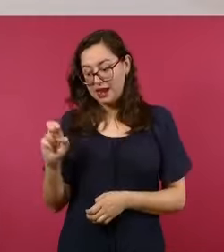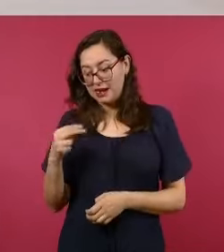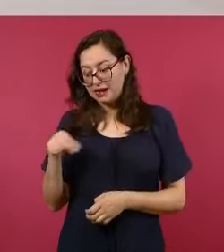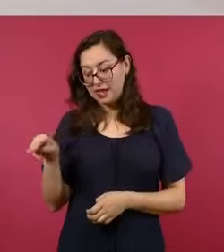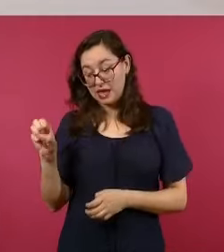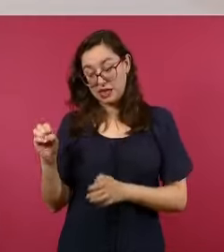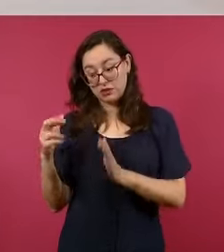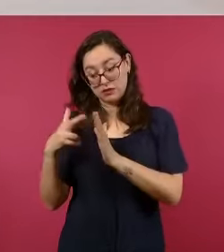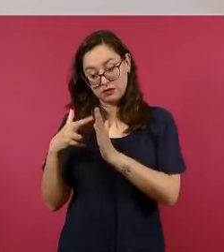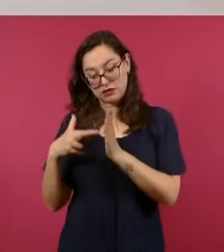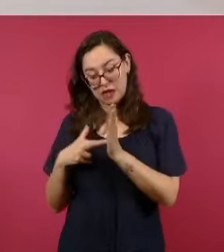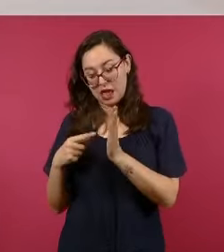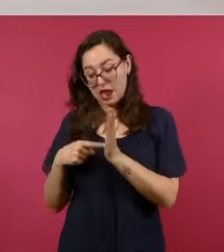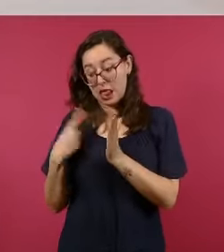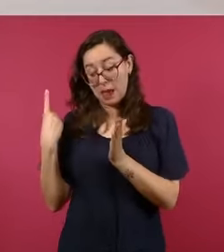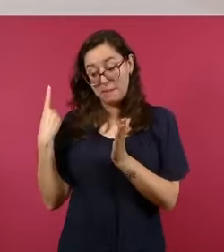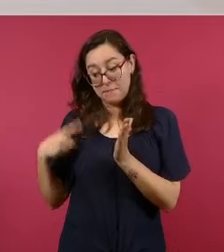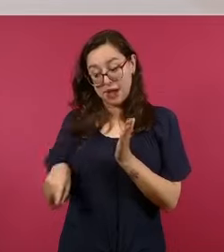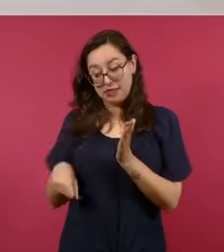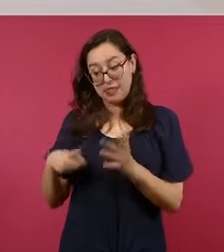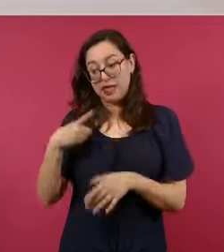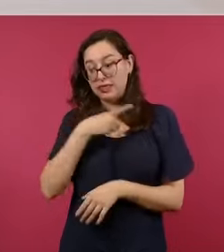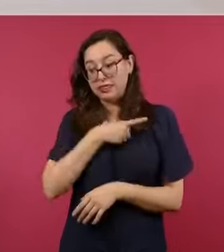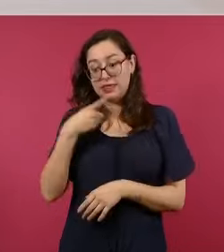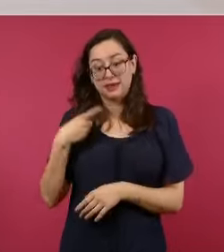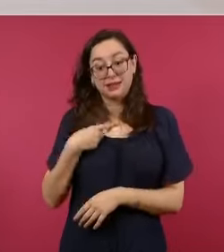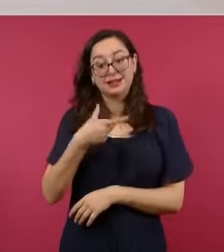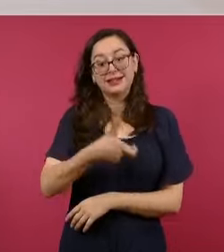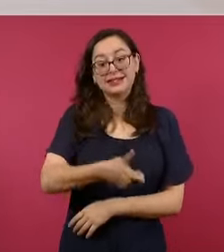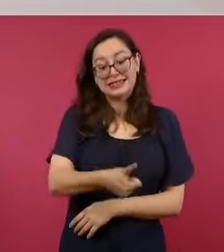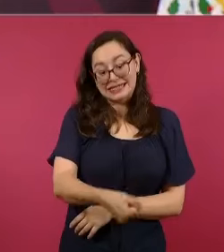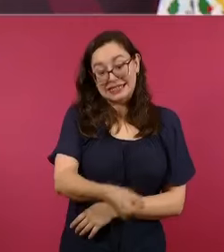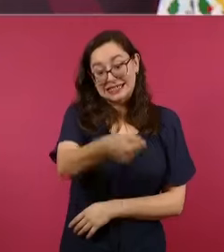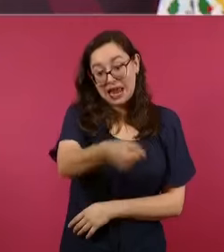saludaría a uno de estos